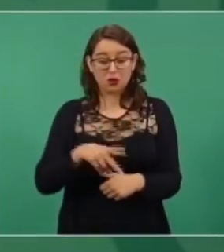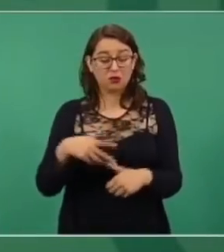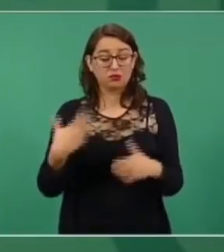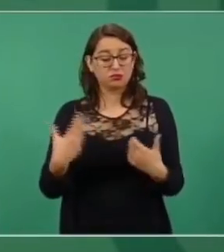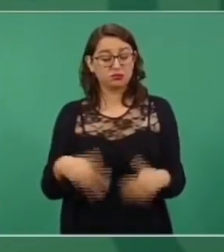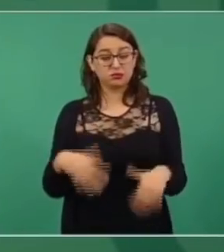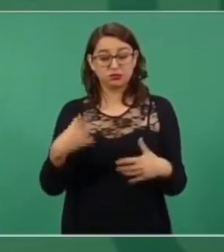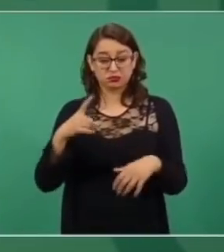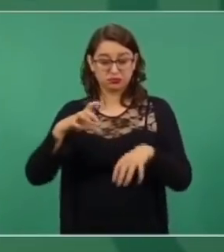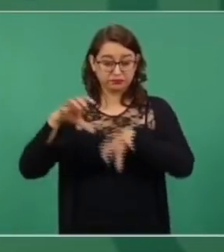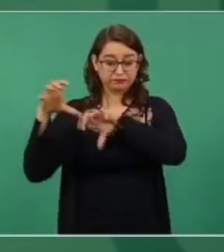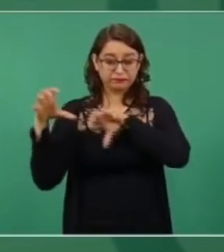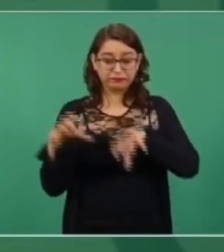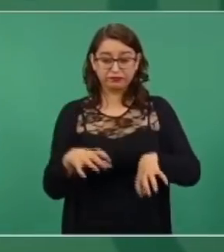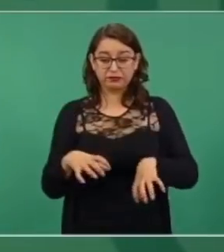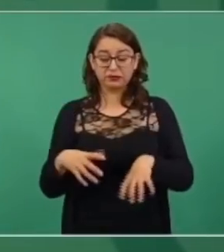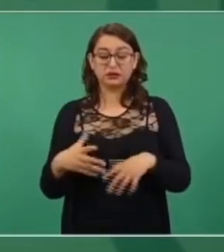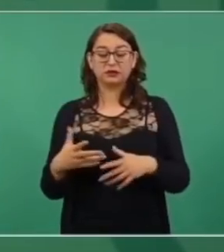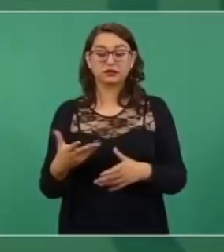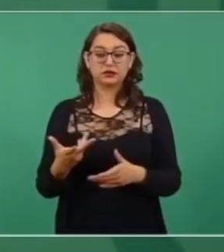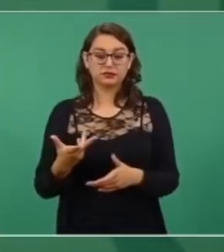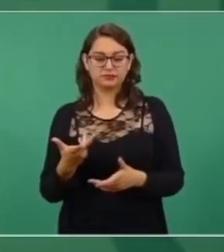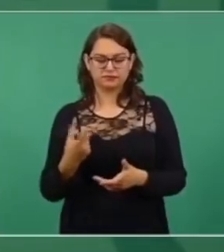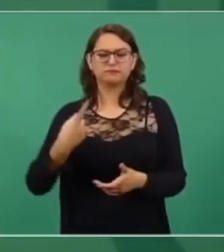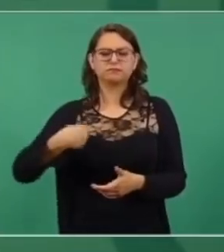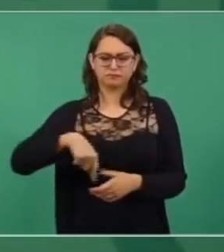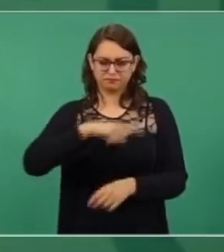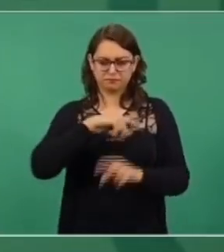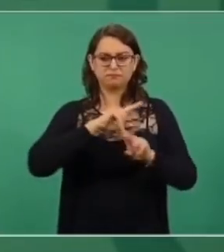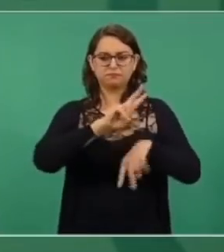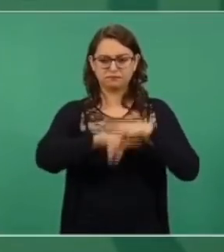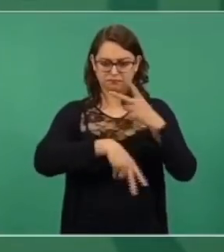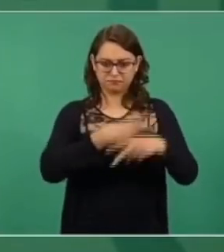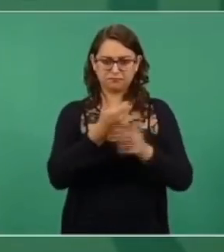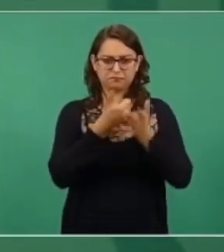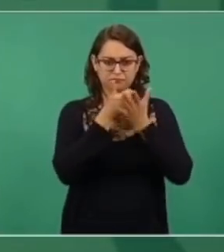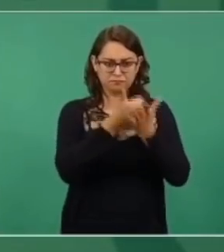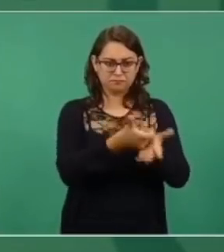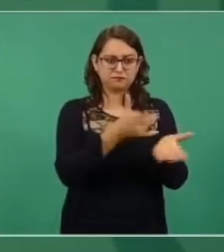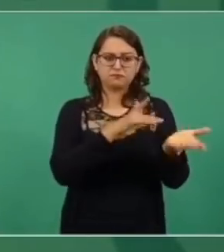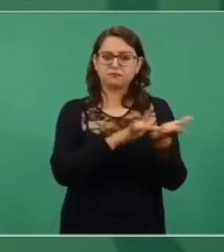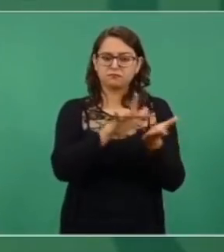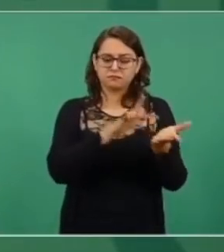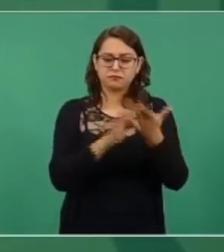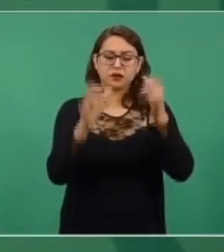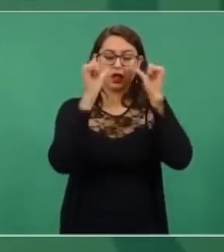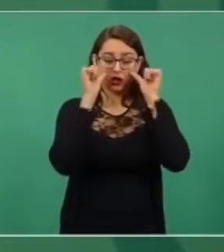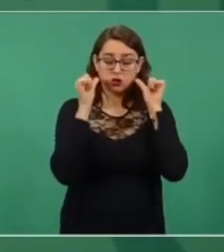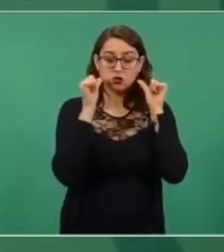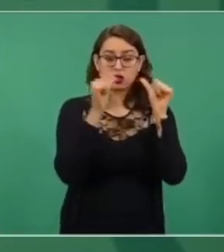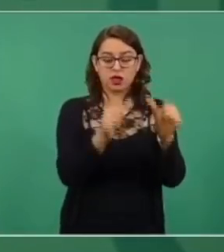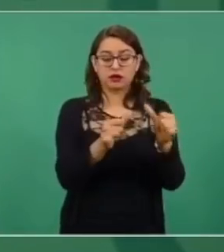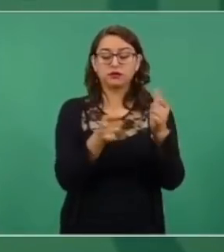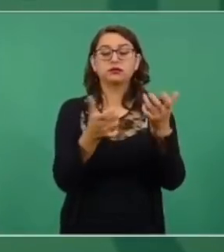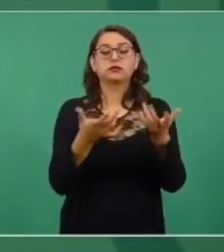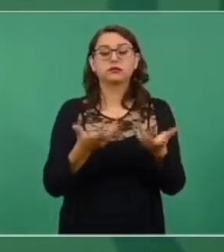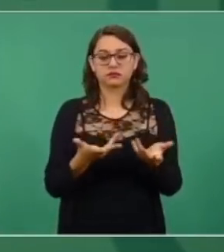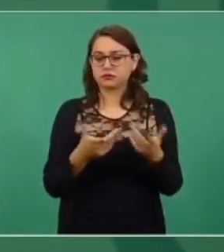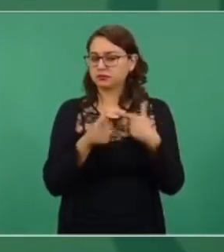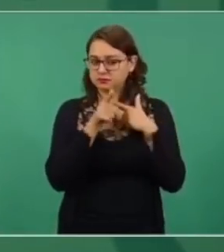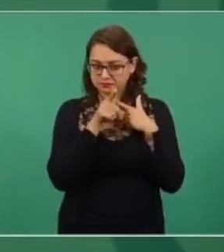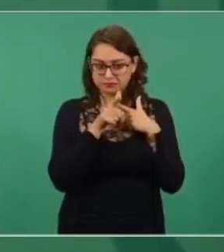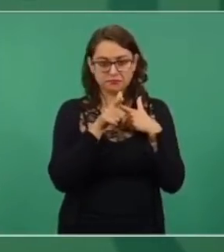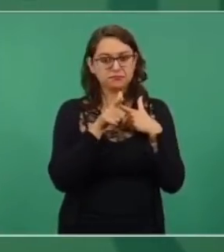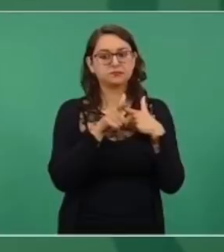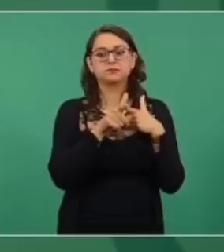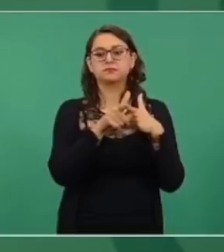estuvimos ayudando a la gente de Poza Rica, a damnificados. Lo vamos a